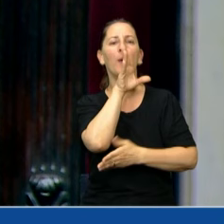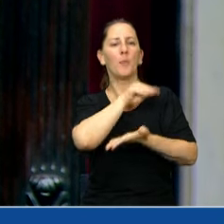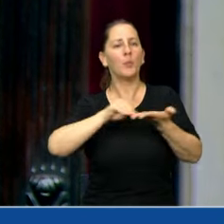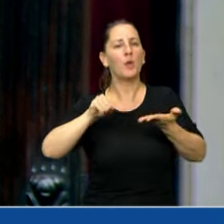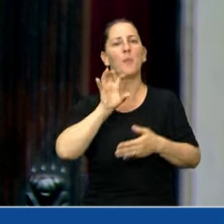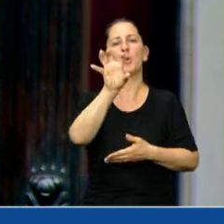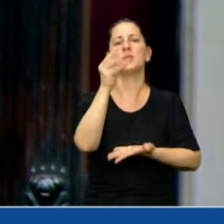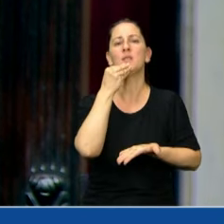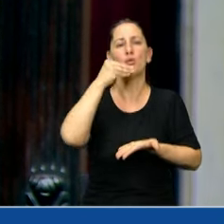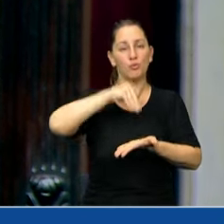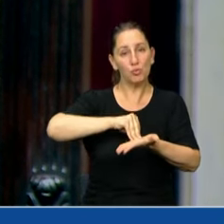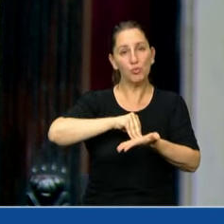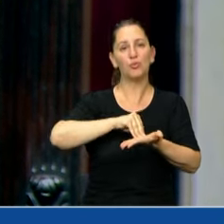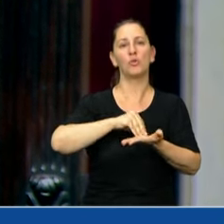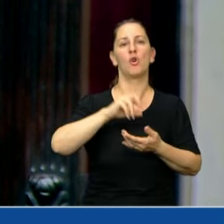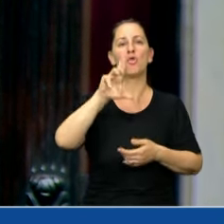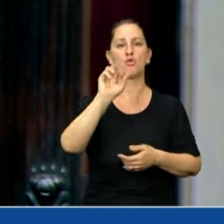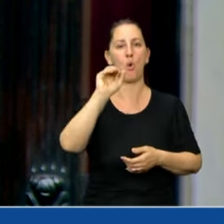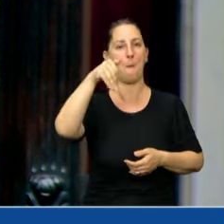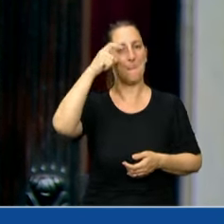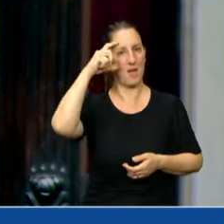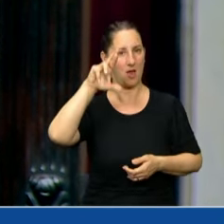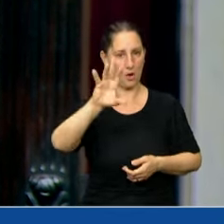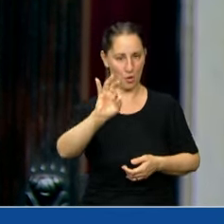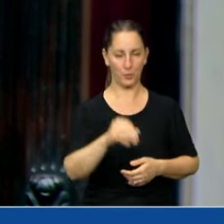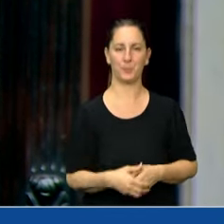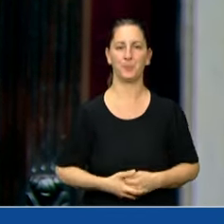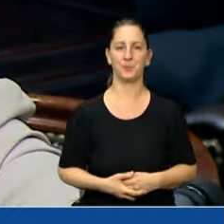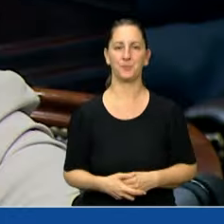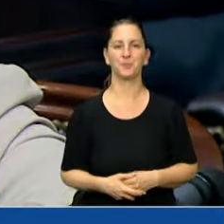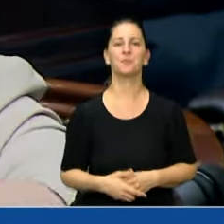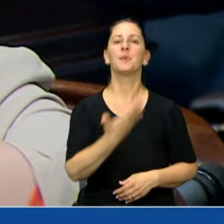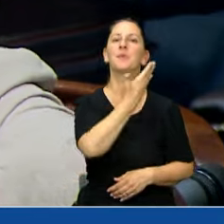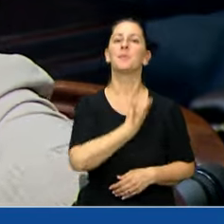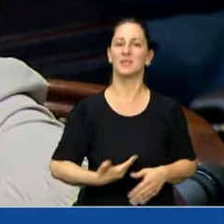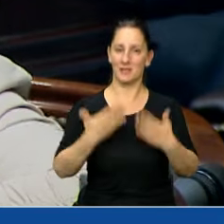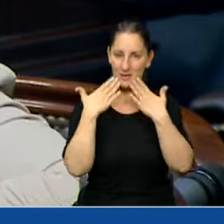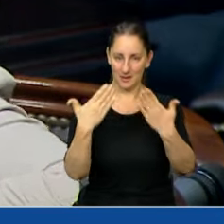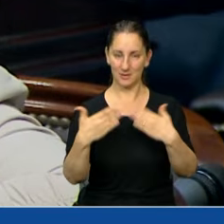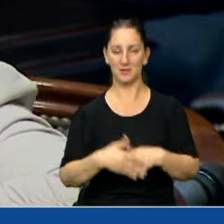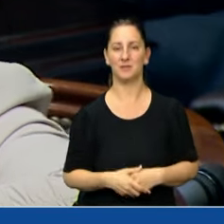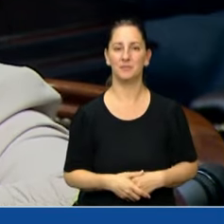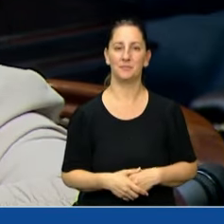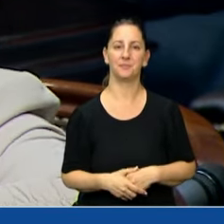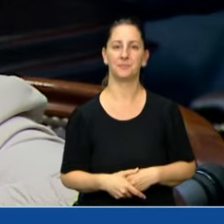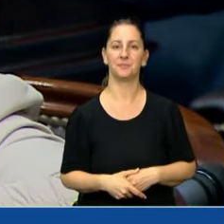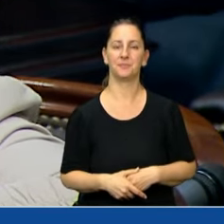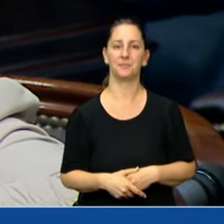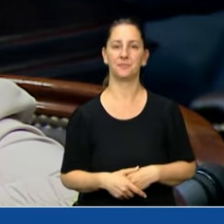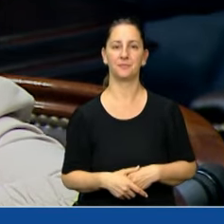provincia del chubut Ana Clara Romero gracias señor presidente bueno